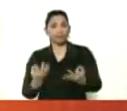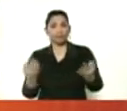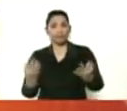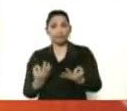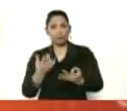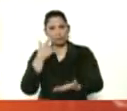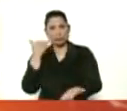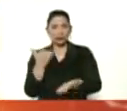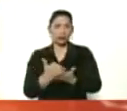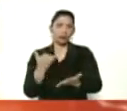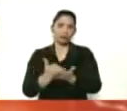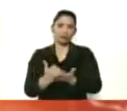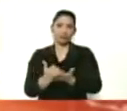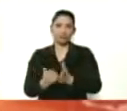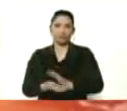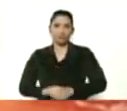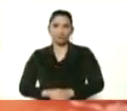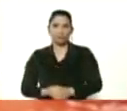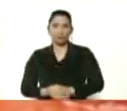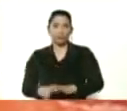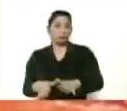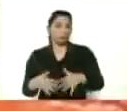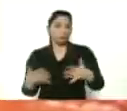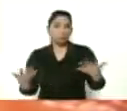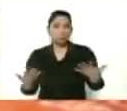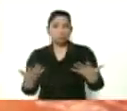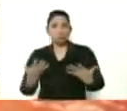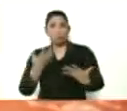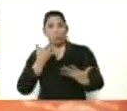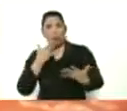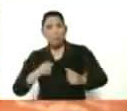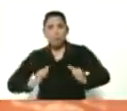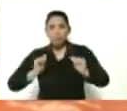una cosa yo te puedo dar, pues, para empezar,